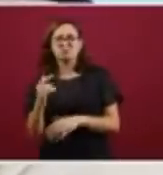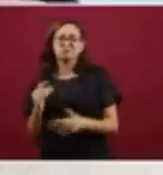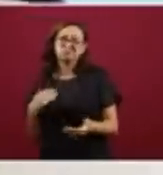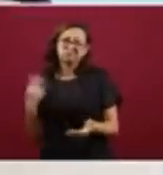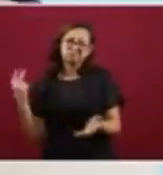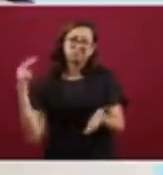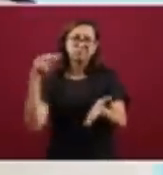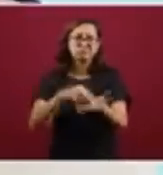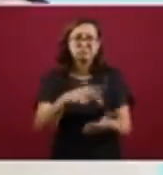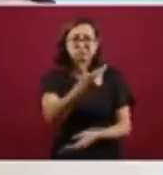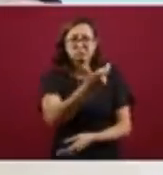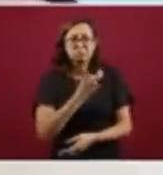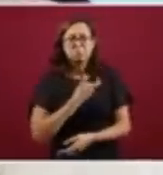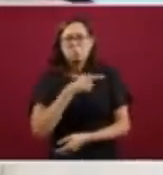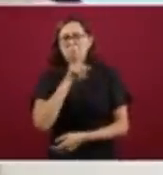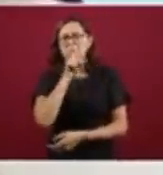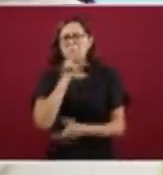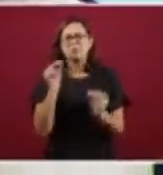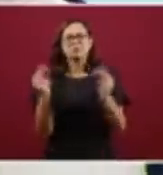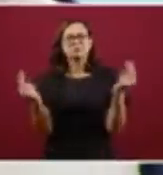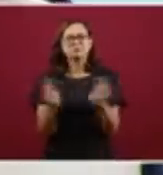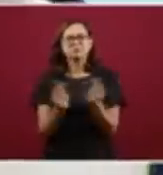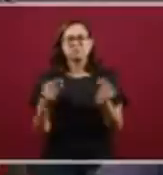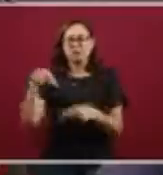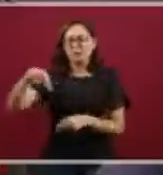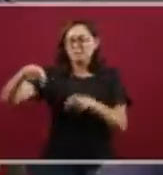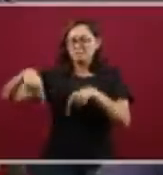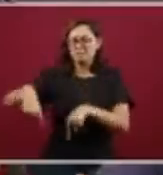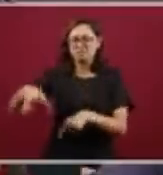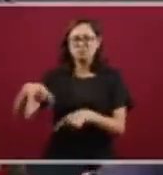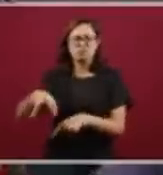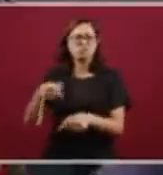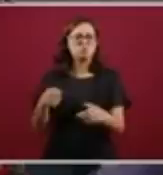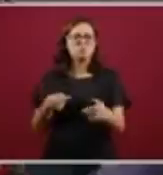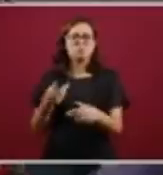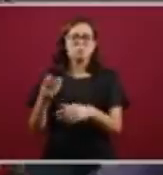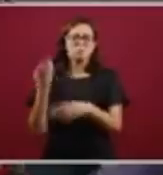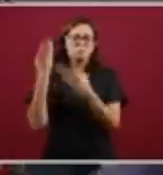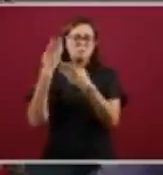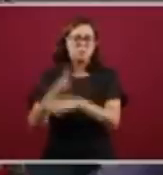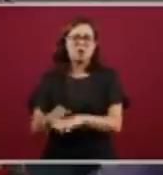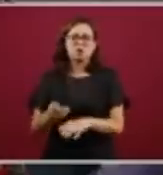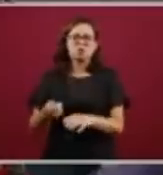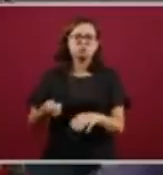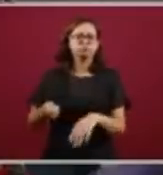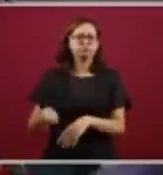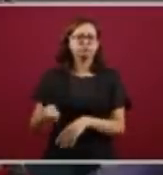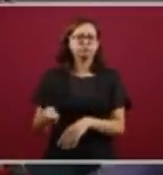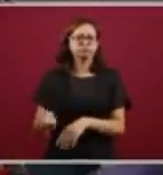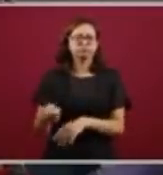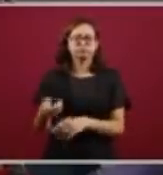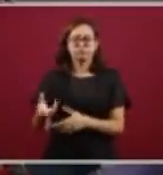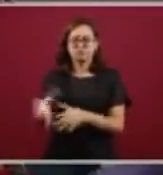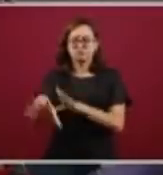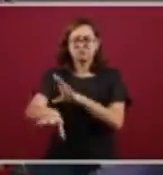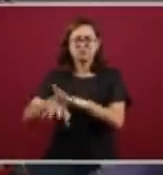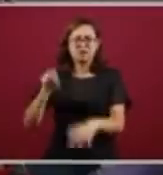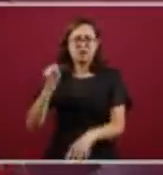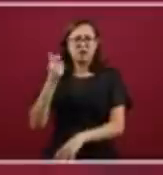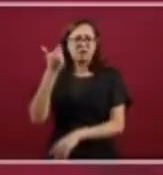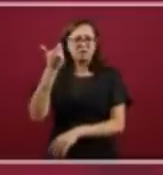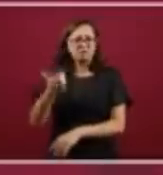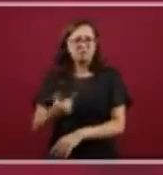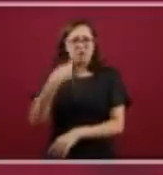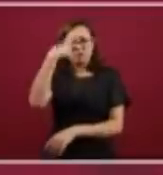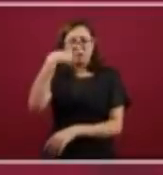su recurso, sino tendrán el recurso en un cajero que esté en su localidad, que además eso nos permita